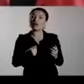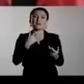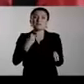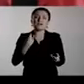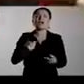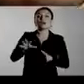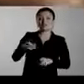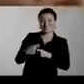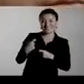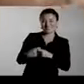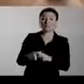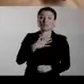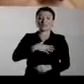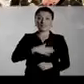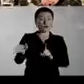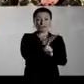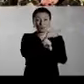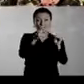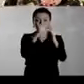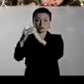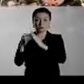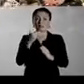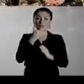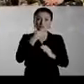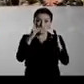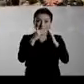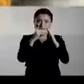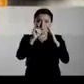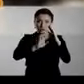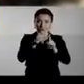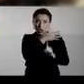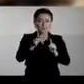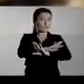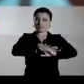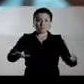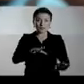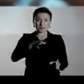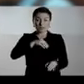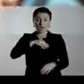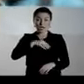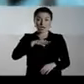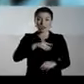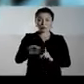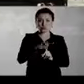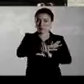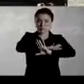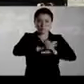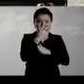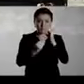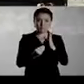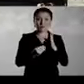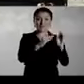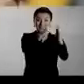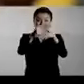Cosas concretas. Queremos terminar con la violencia en los barrios y en las casas. Terminar con la inseguridad, que los espacios